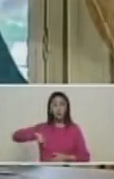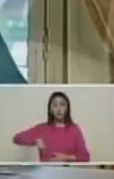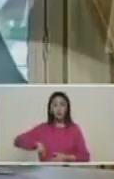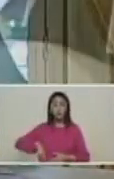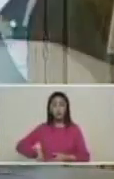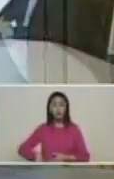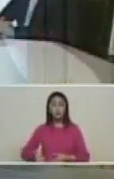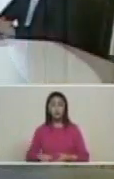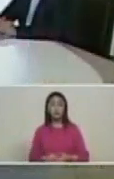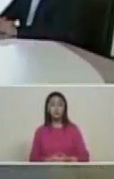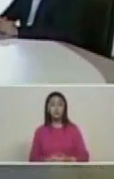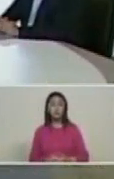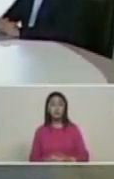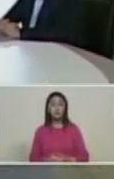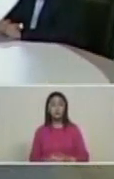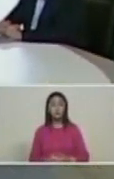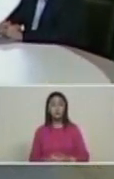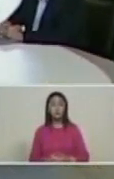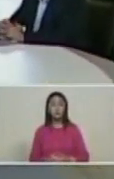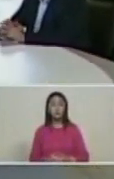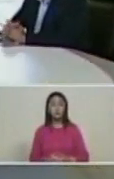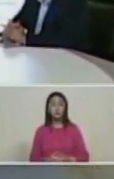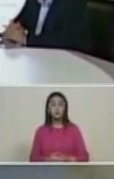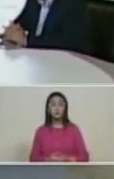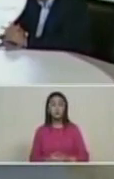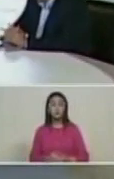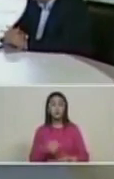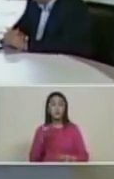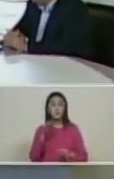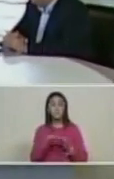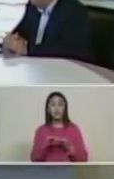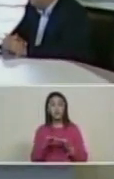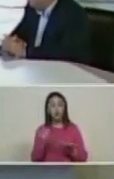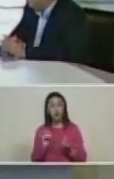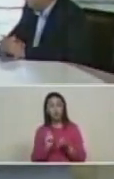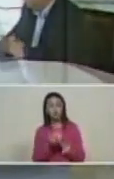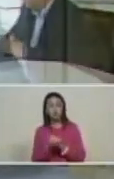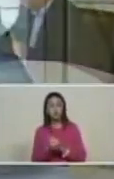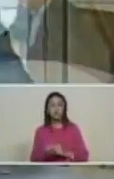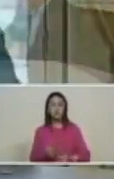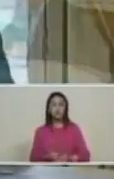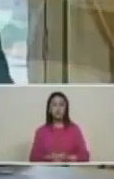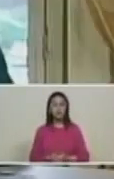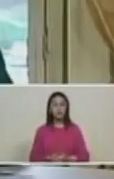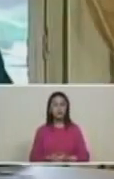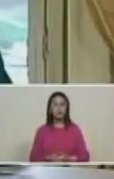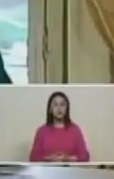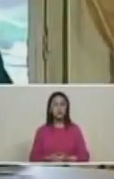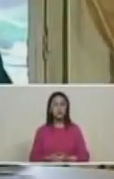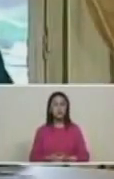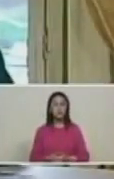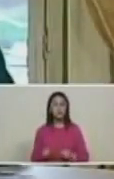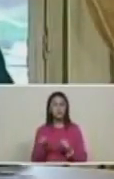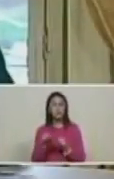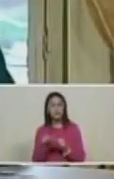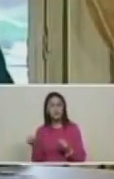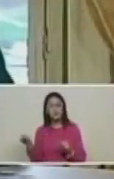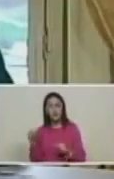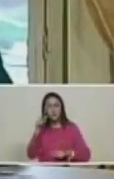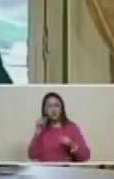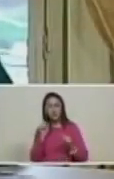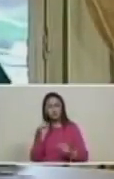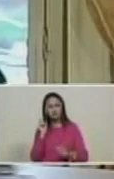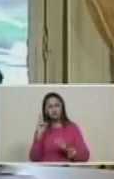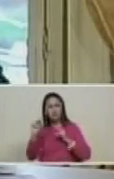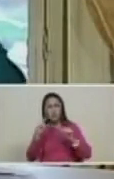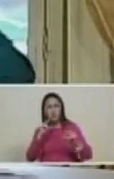petrolarizado, Ustedes ven cómo los fines de semana la gente sale a comprar a